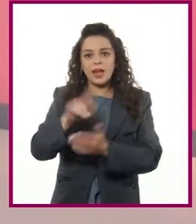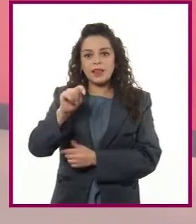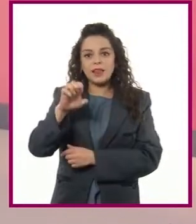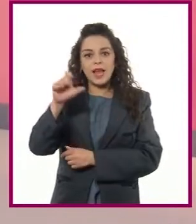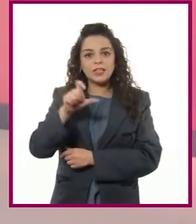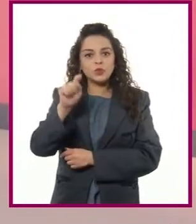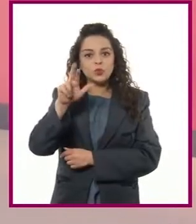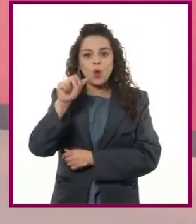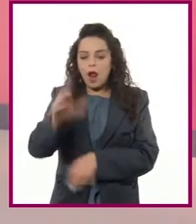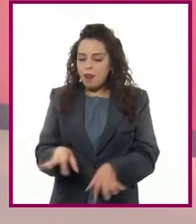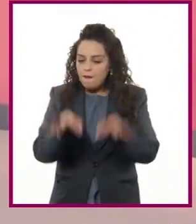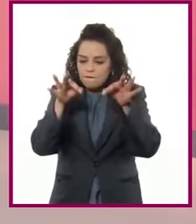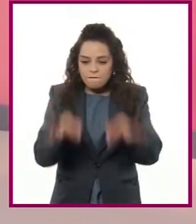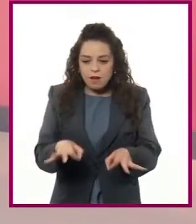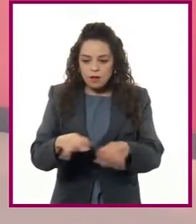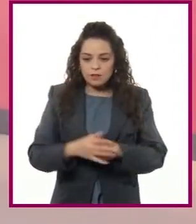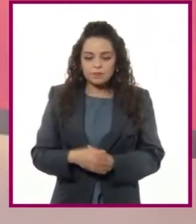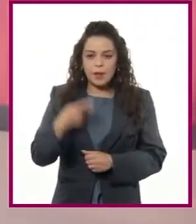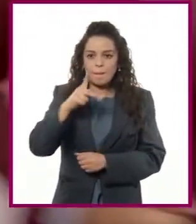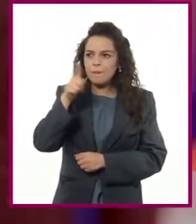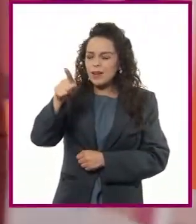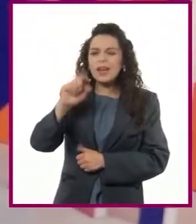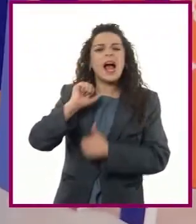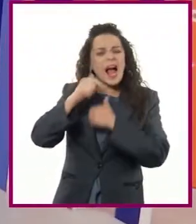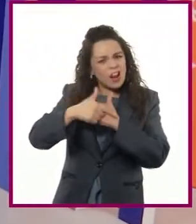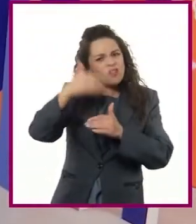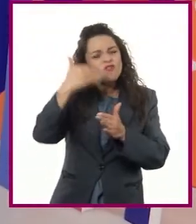que algo le falta a esta cita textual.